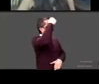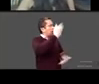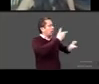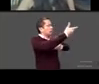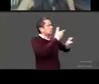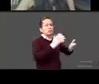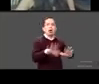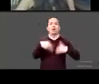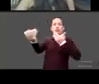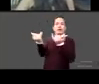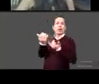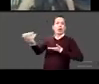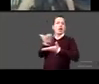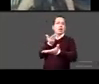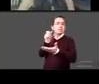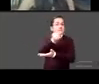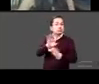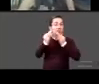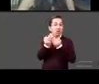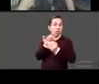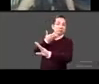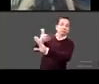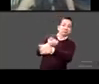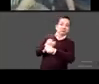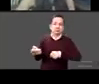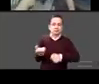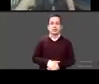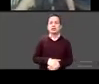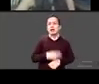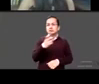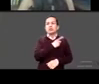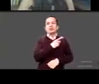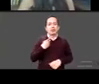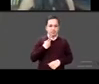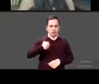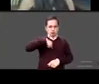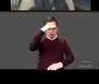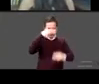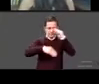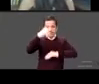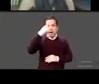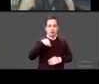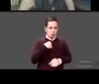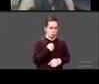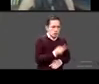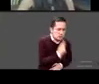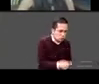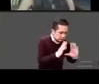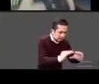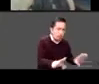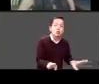hacia dónde y cómo mejorar nuestras relaciones, no solamente contra hacia niñas y niños, sino incluso entre nosotras como personas